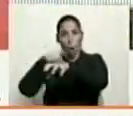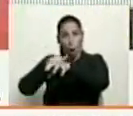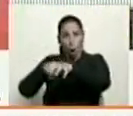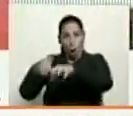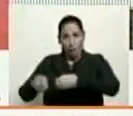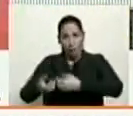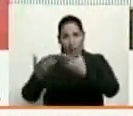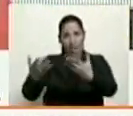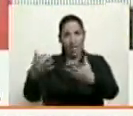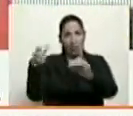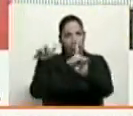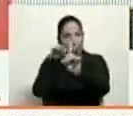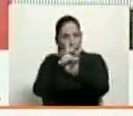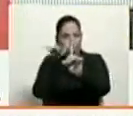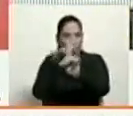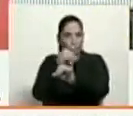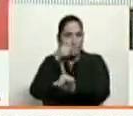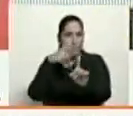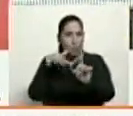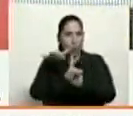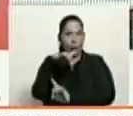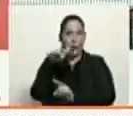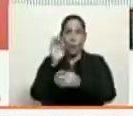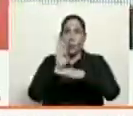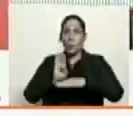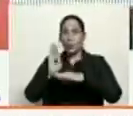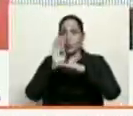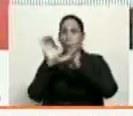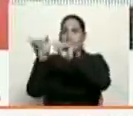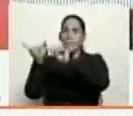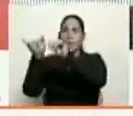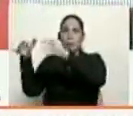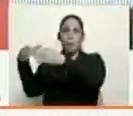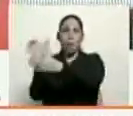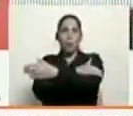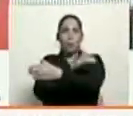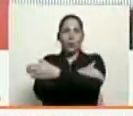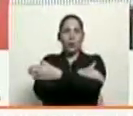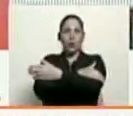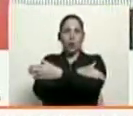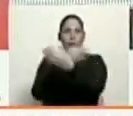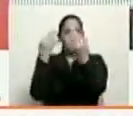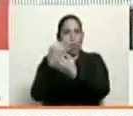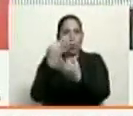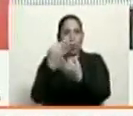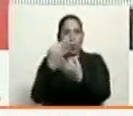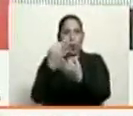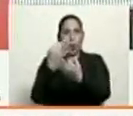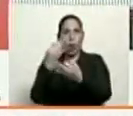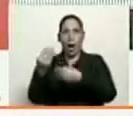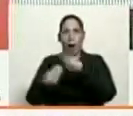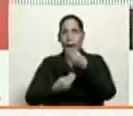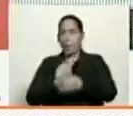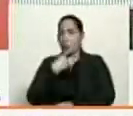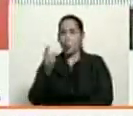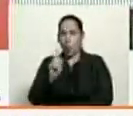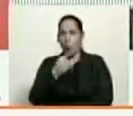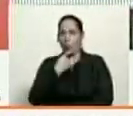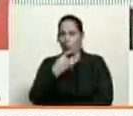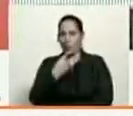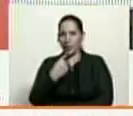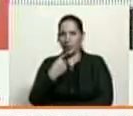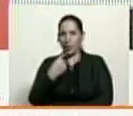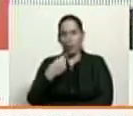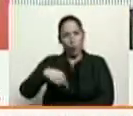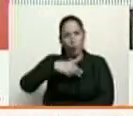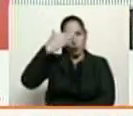pueblo, protección, son los mismos que estoy seguro aplicarían, no lo dicen, pero es, todos sabemos que es